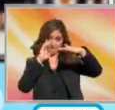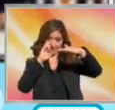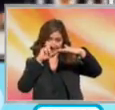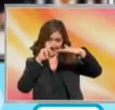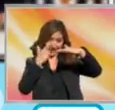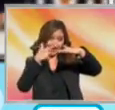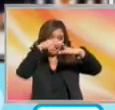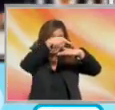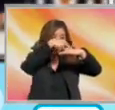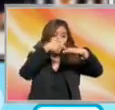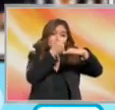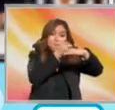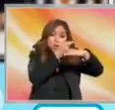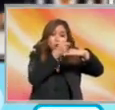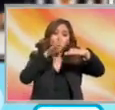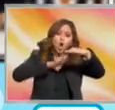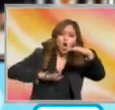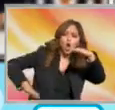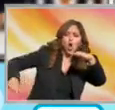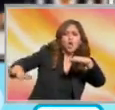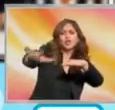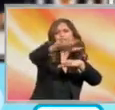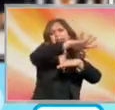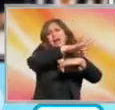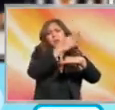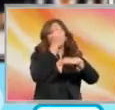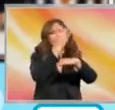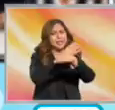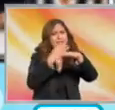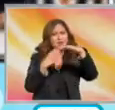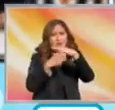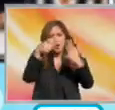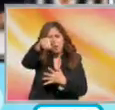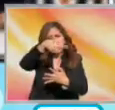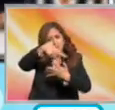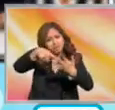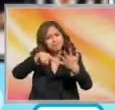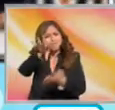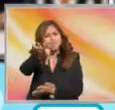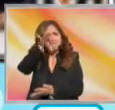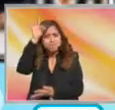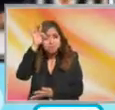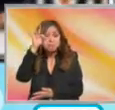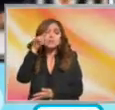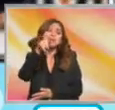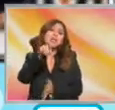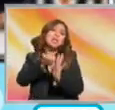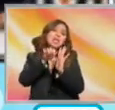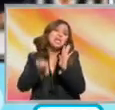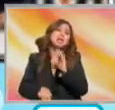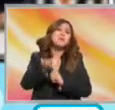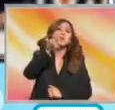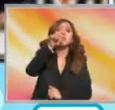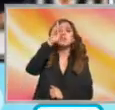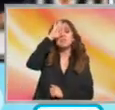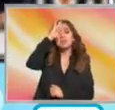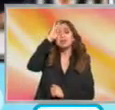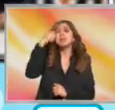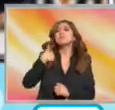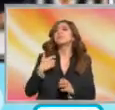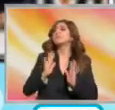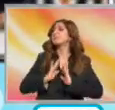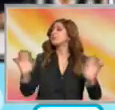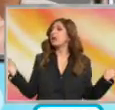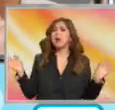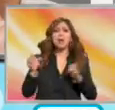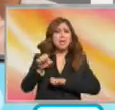muchísimas posibilidades, pero tengo que trabajar para continuar Claro, ahí. Si yo digo, bueno, ya lo logré, mis ventas son buenas, tengo buenos clientes y